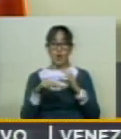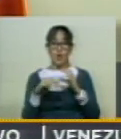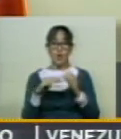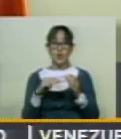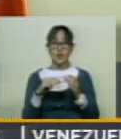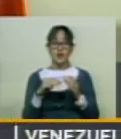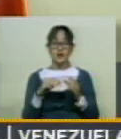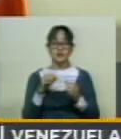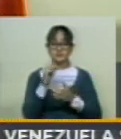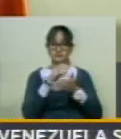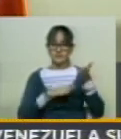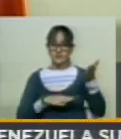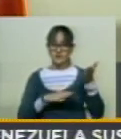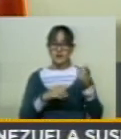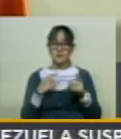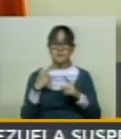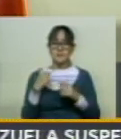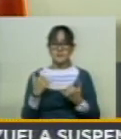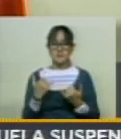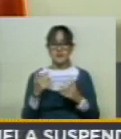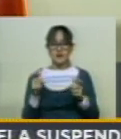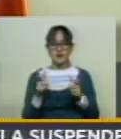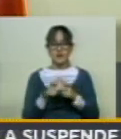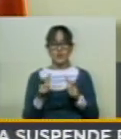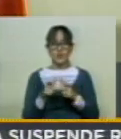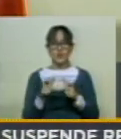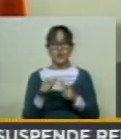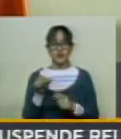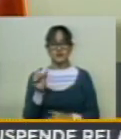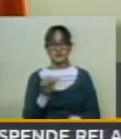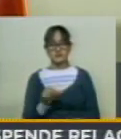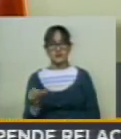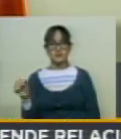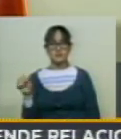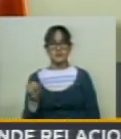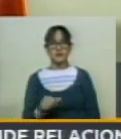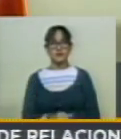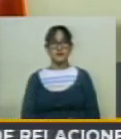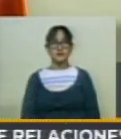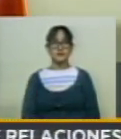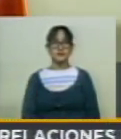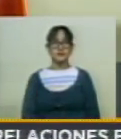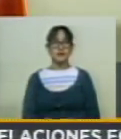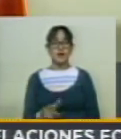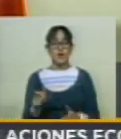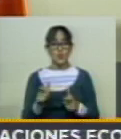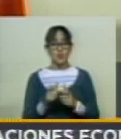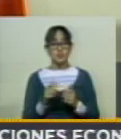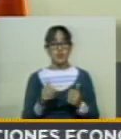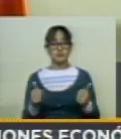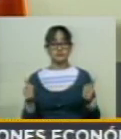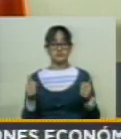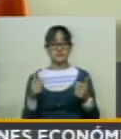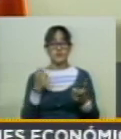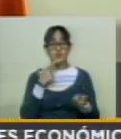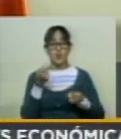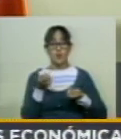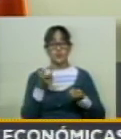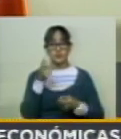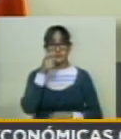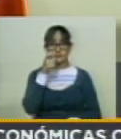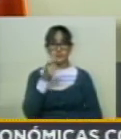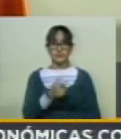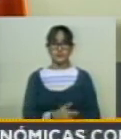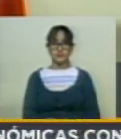la reunión que tuvimos esta semana en la instalación del grupo de alto nivel de seguimiento. Allí